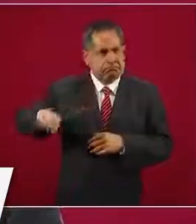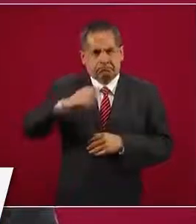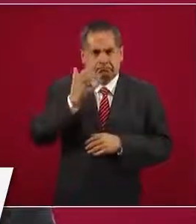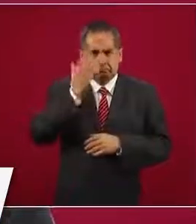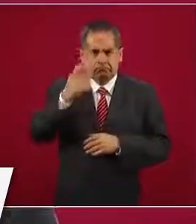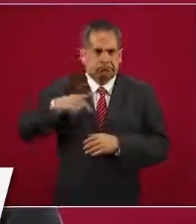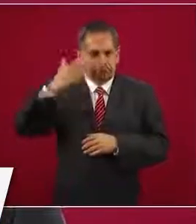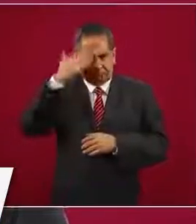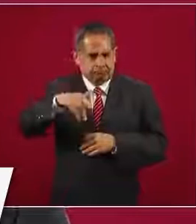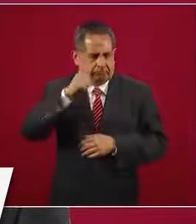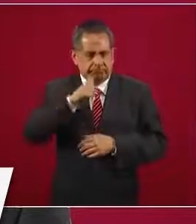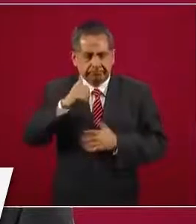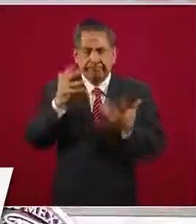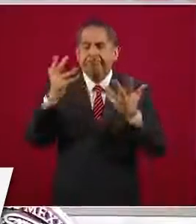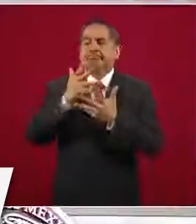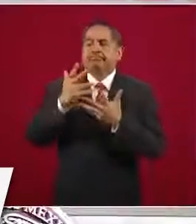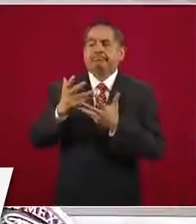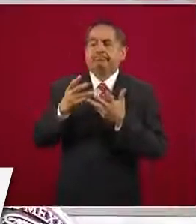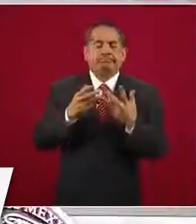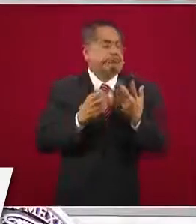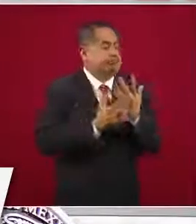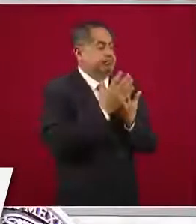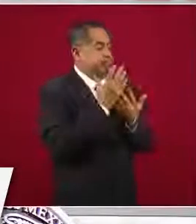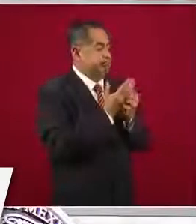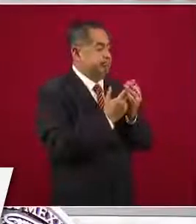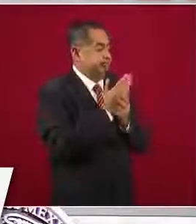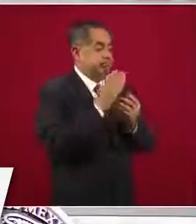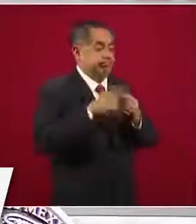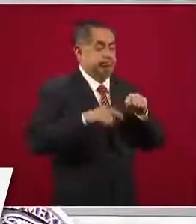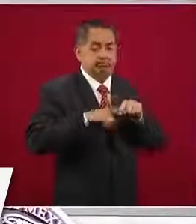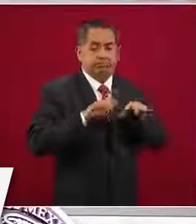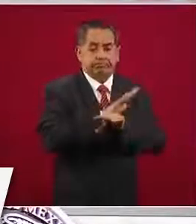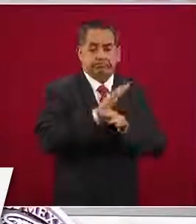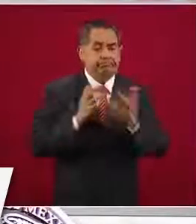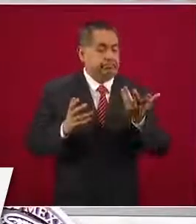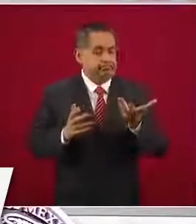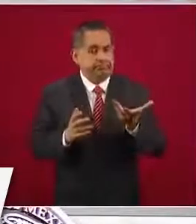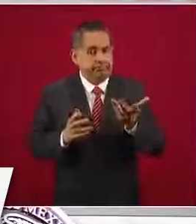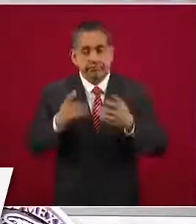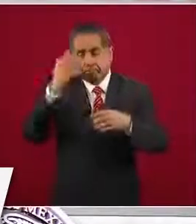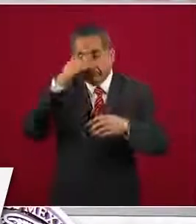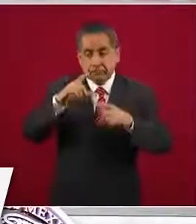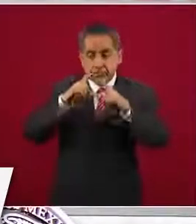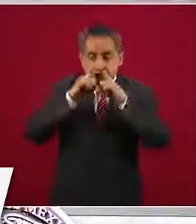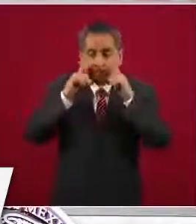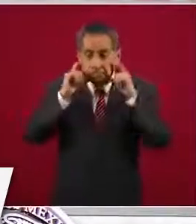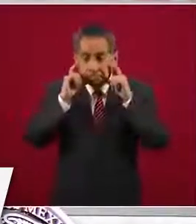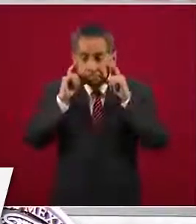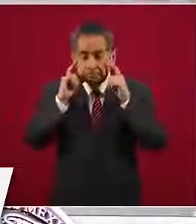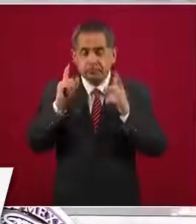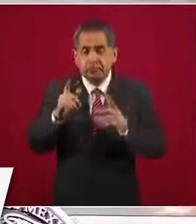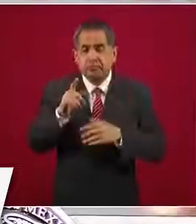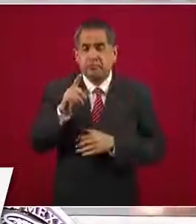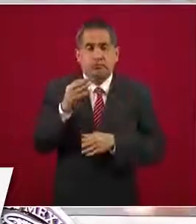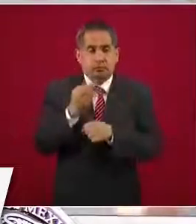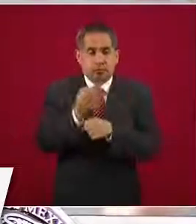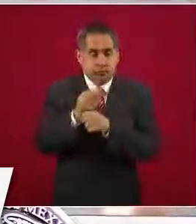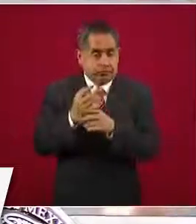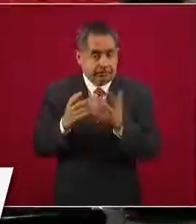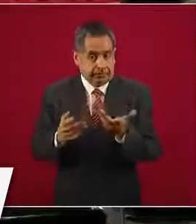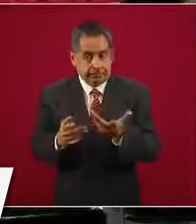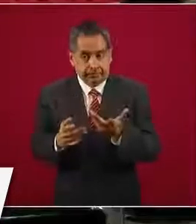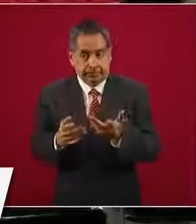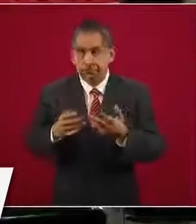sabemos qué ocurre si consideramos que el uso de cubrebocas ahora no es en una situación como esa